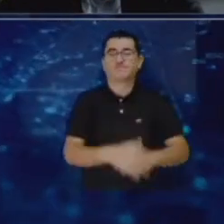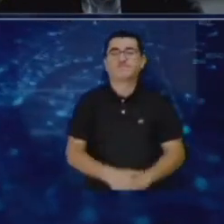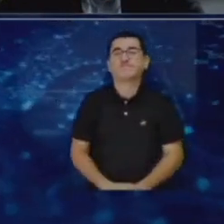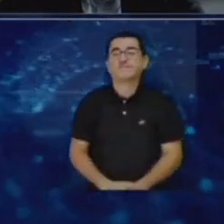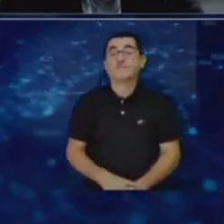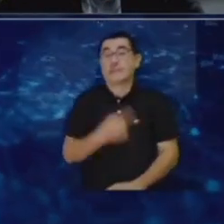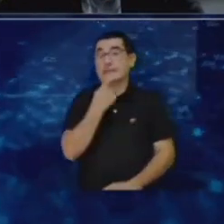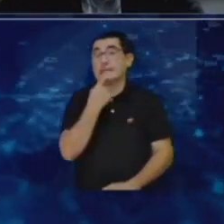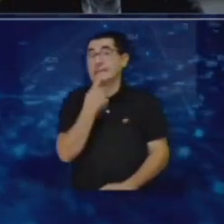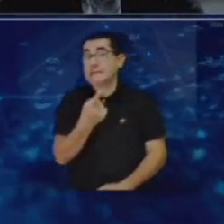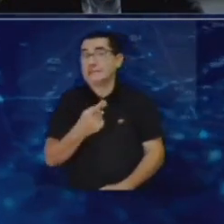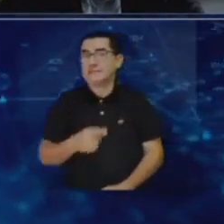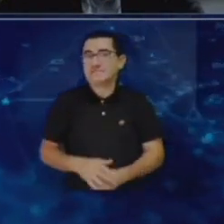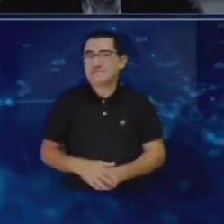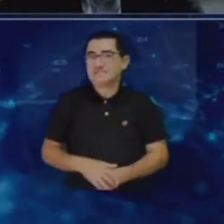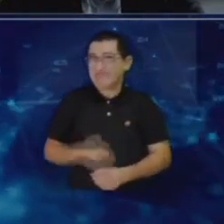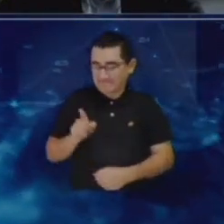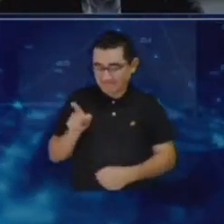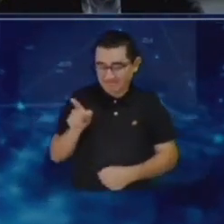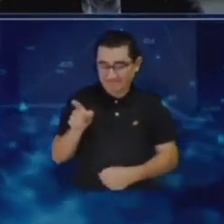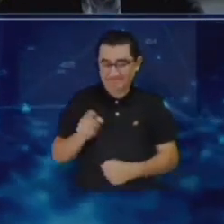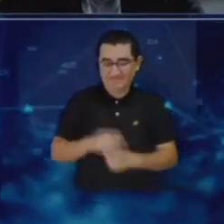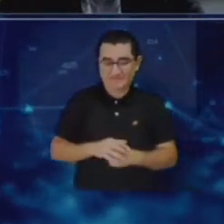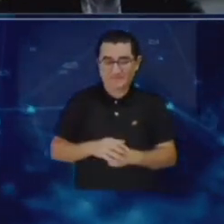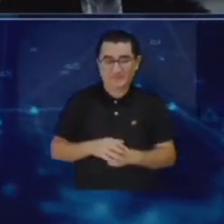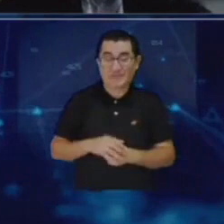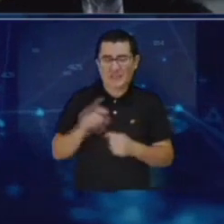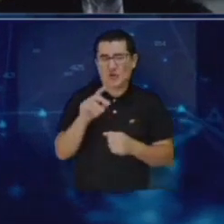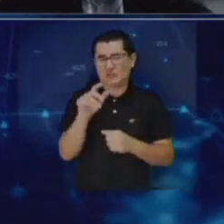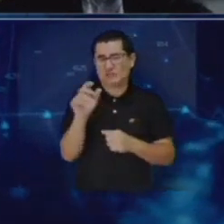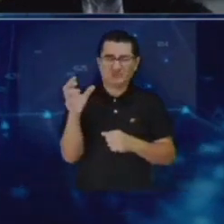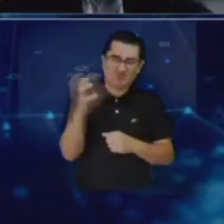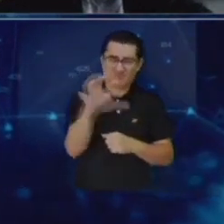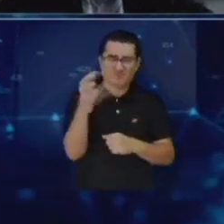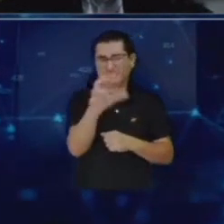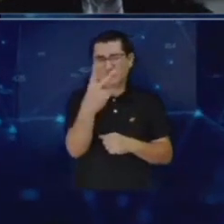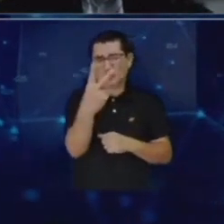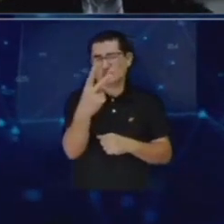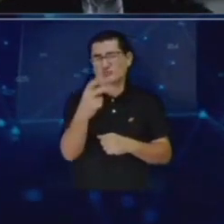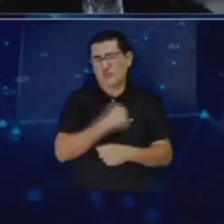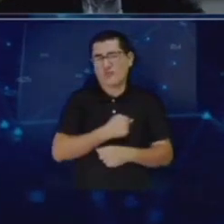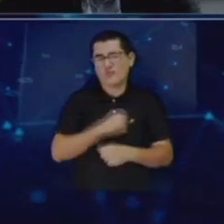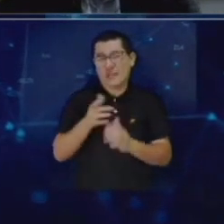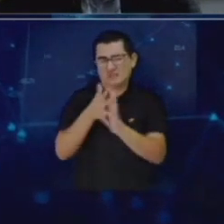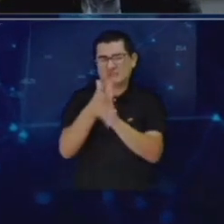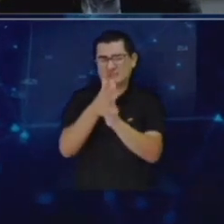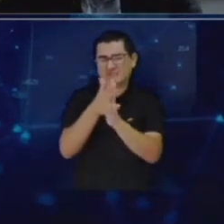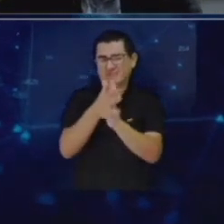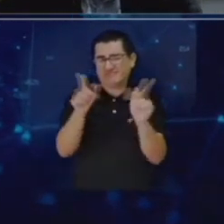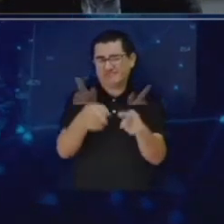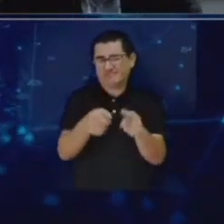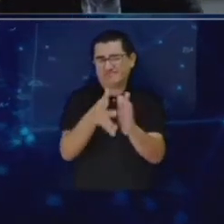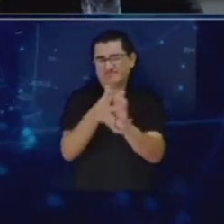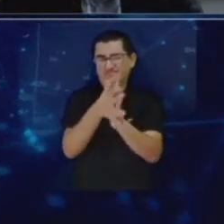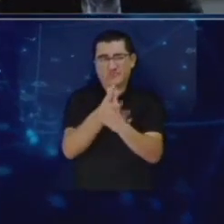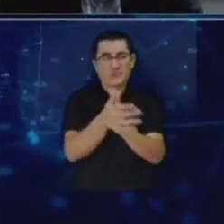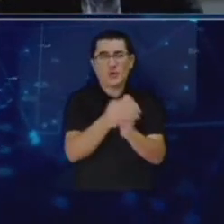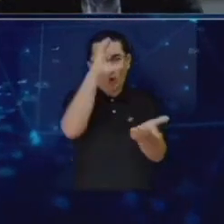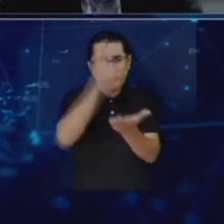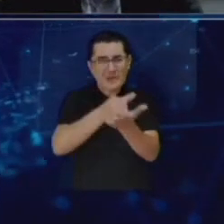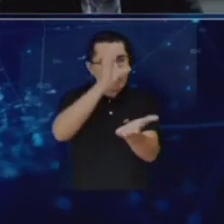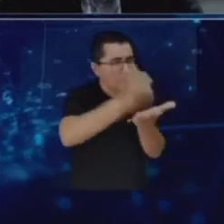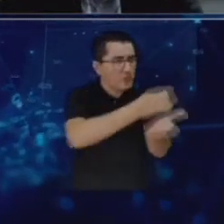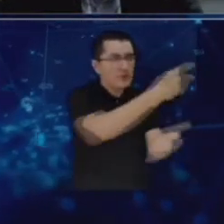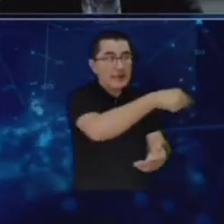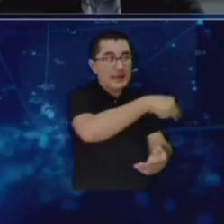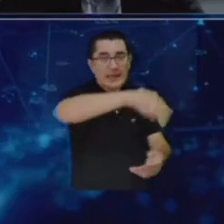Iría hasta las dos próximas, por favor, para comentar un poco sobre igual los puntos de vista relacionados